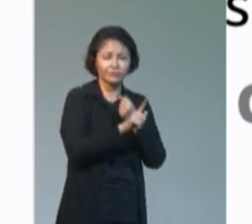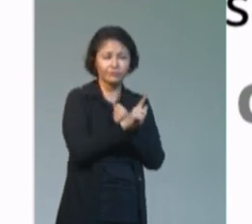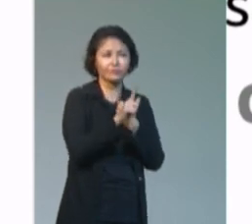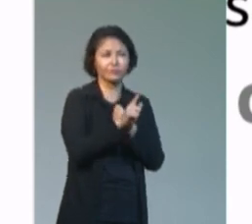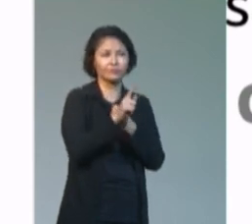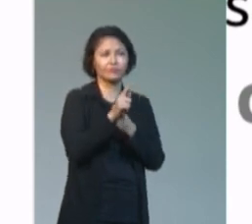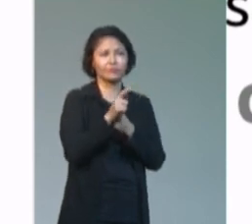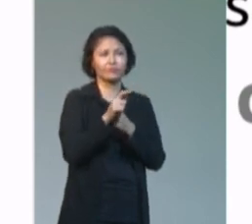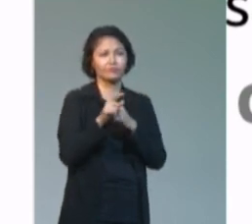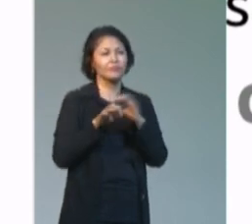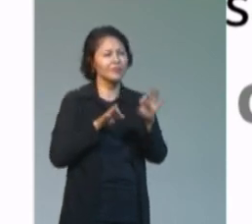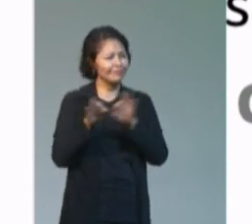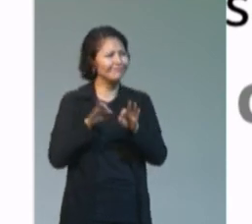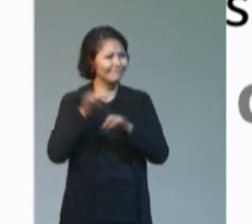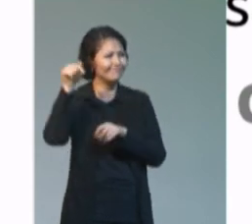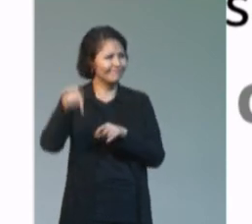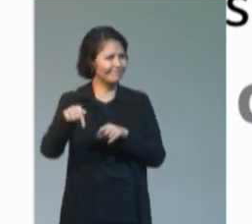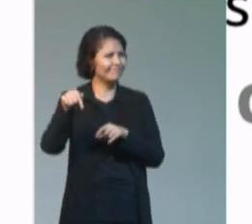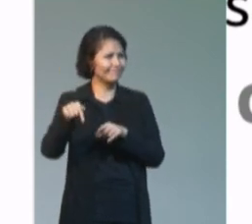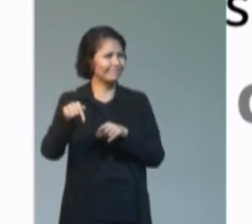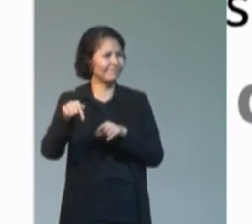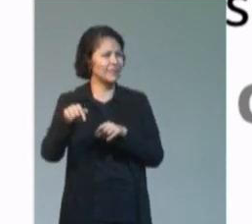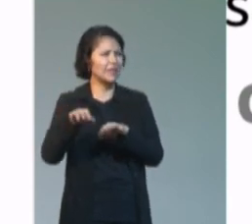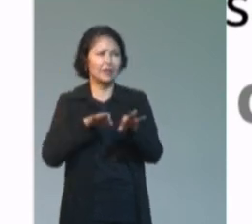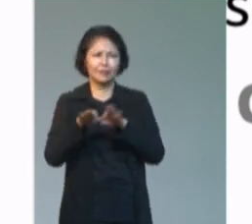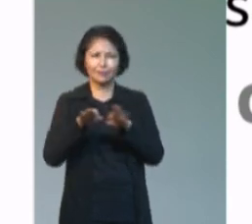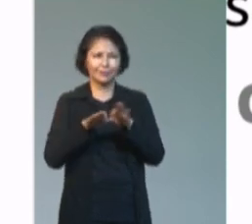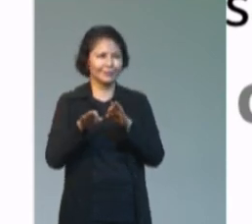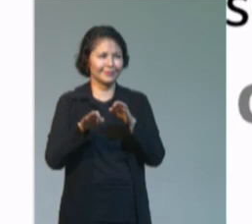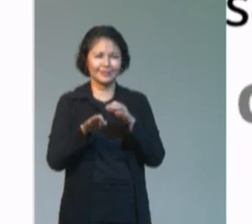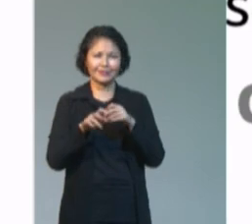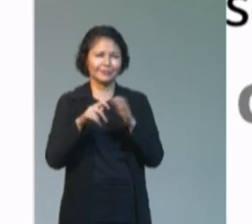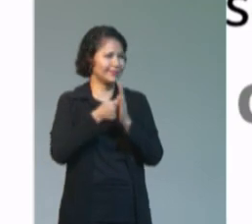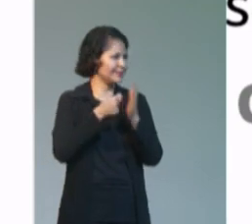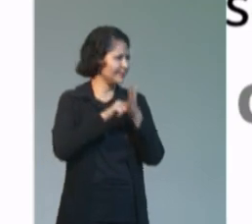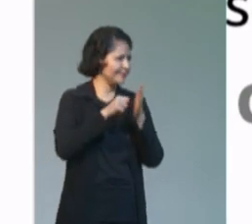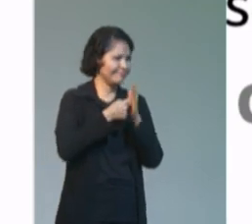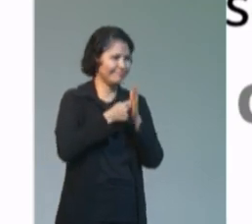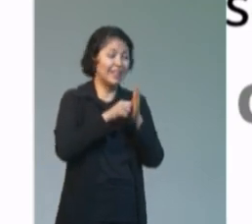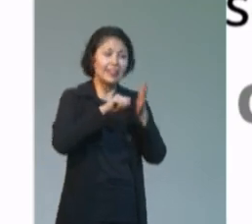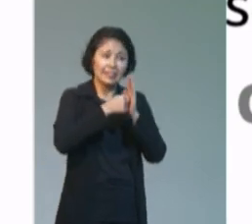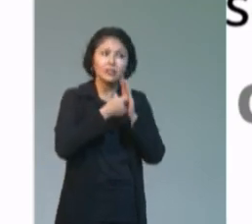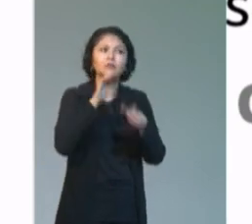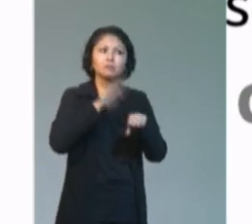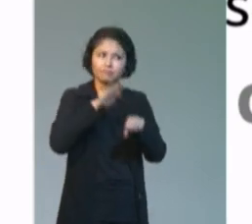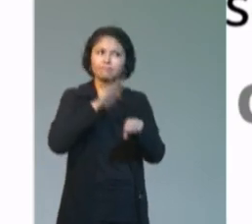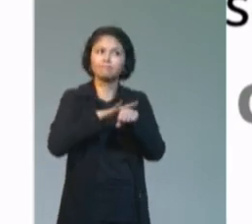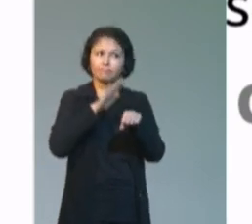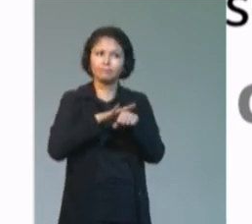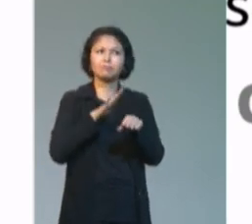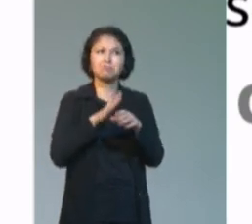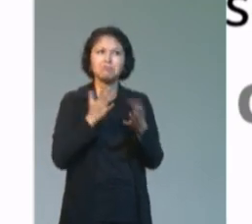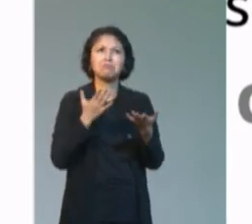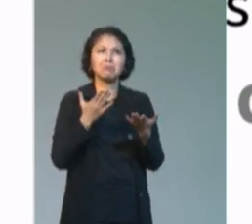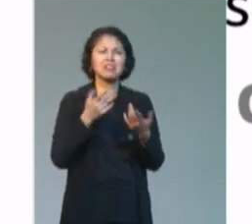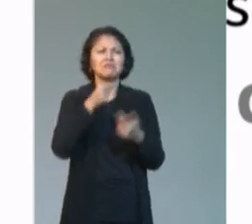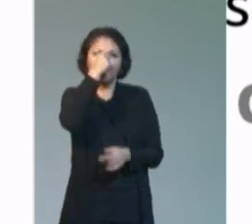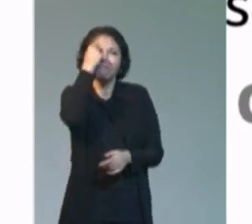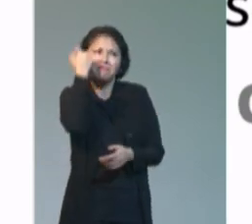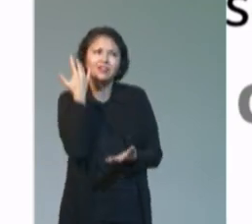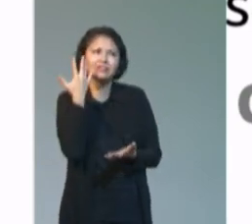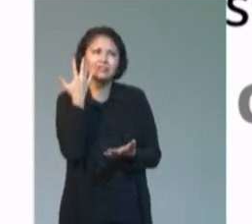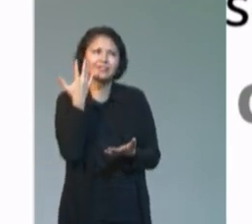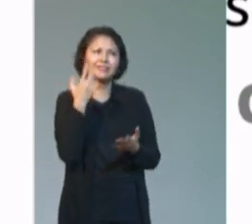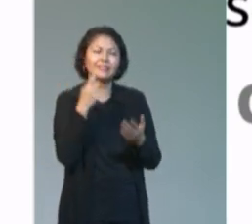trabajar con esto no son problemas tecnológicos cada vez tenemos tecnologías más accesibles y más amigables los problemas posiblemente